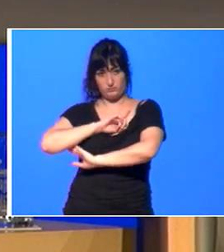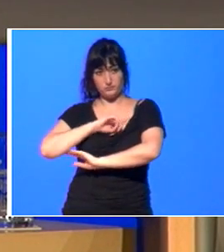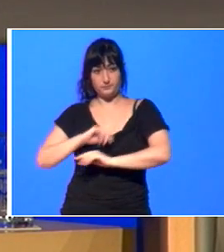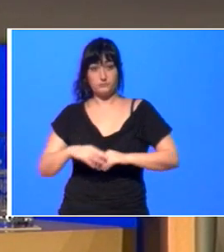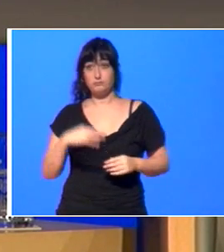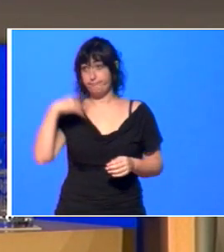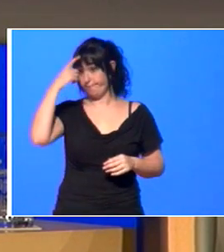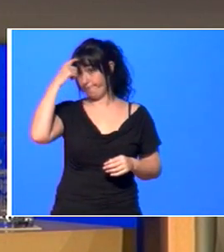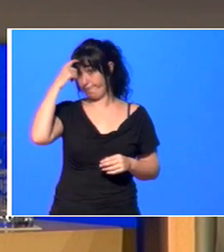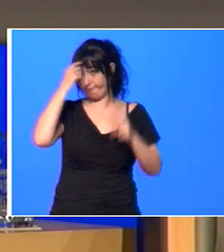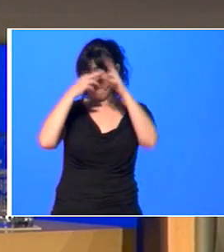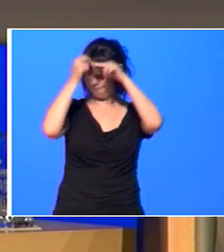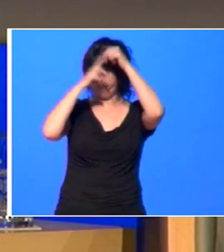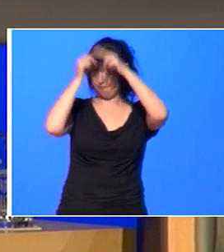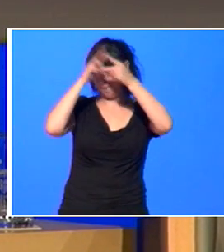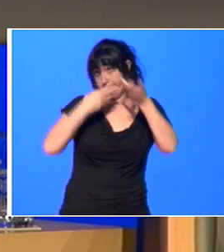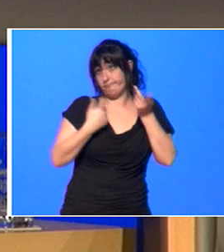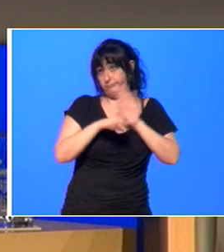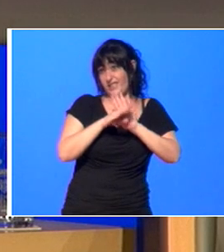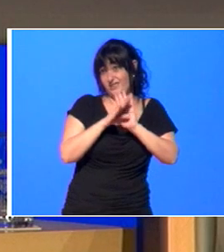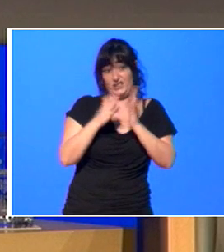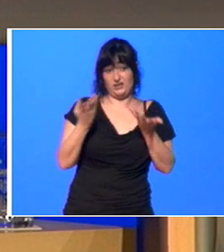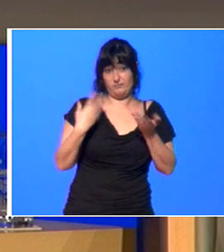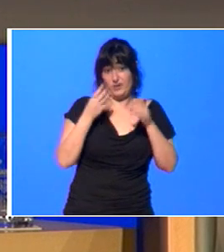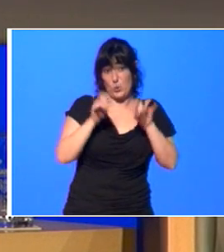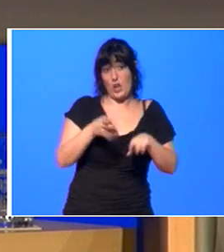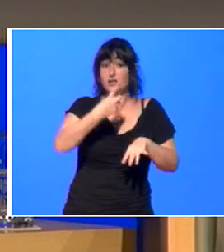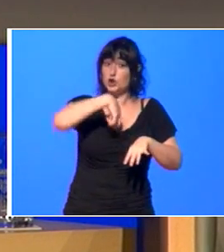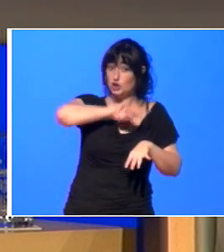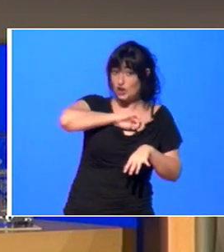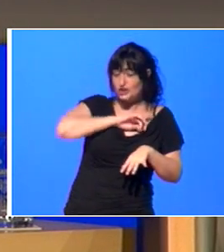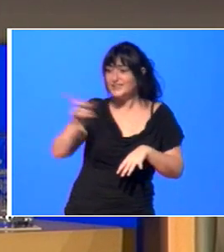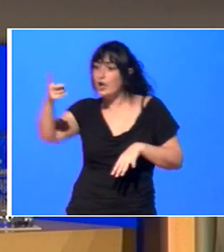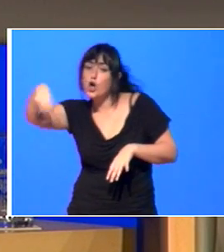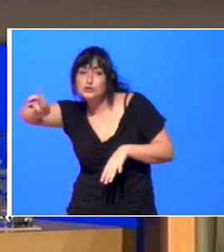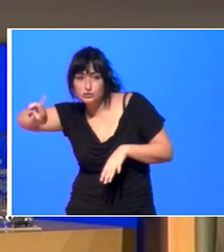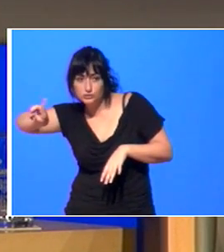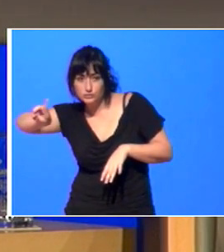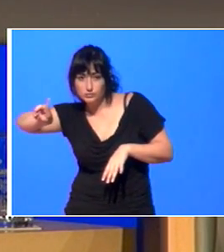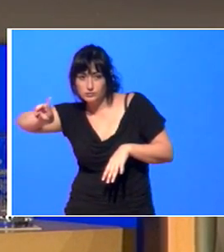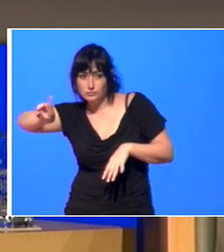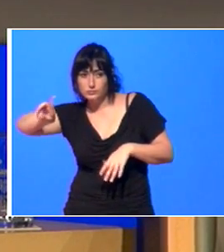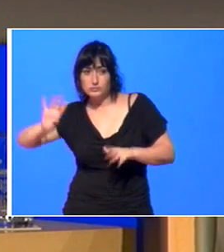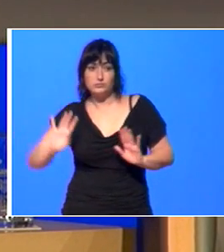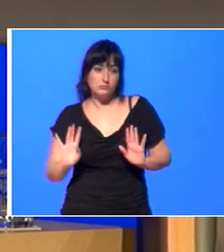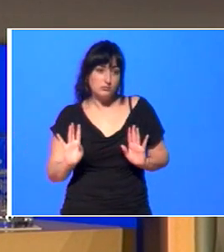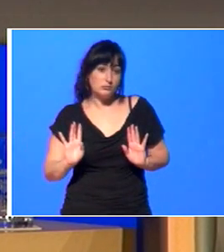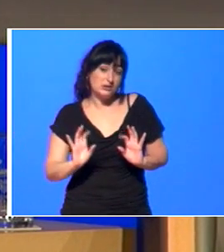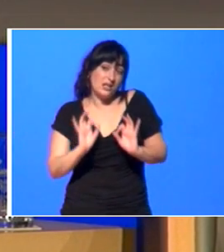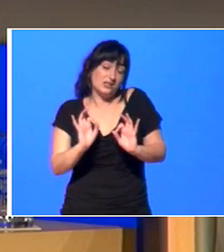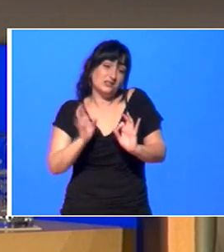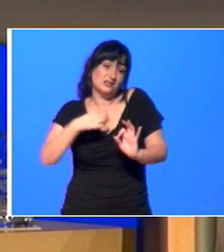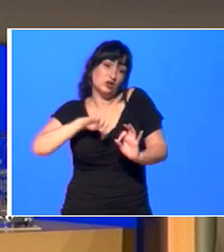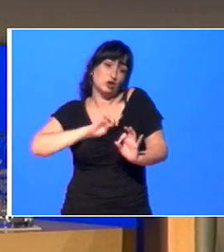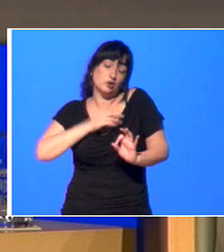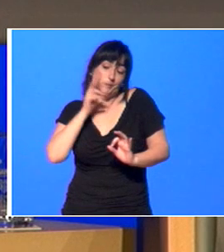cabeza sigue amueblada con este esquema de hay un nosotros y hay un nosotros, y en ese sentido estamos ante